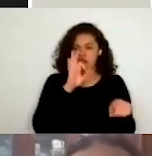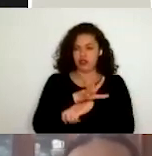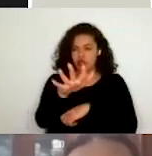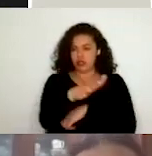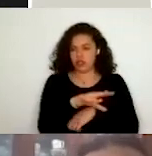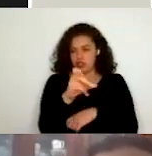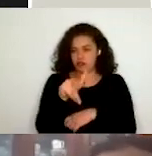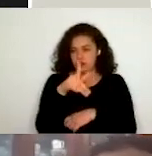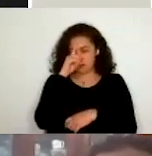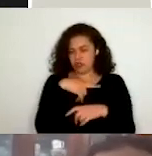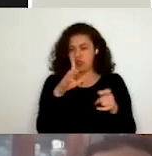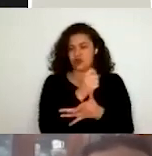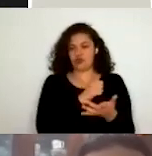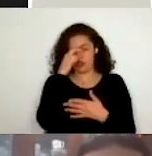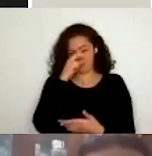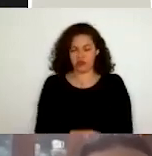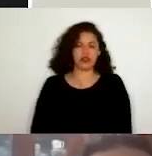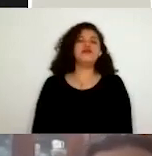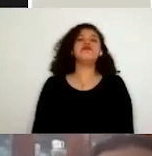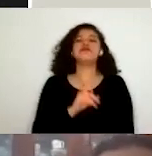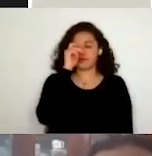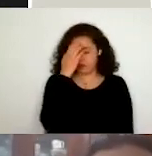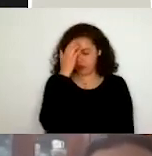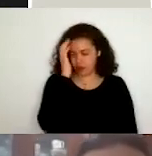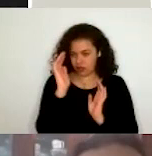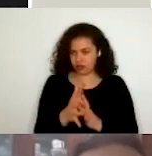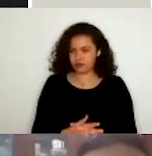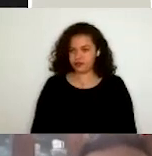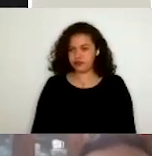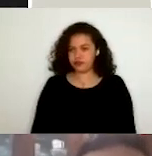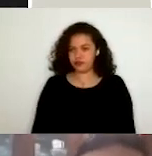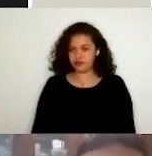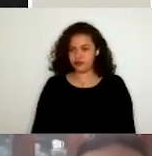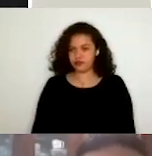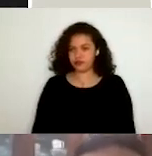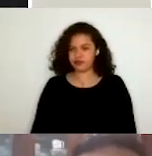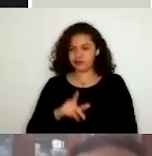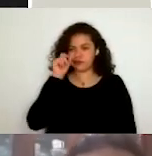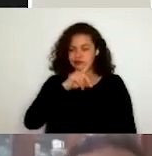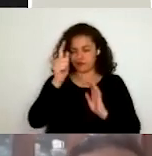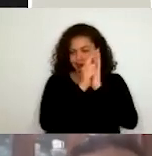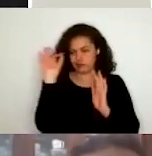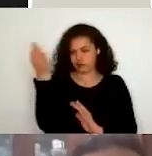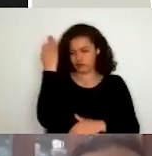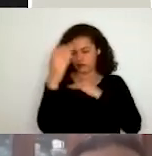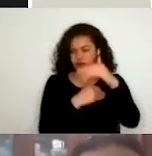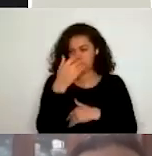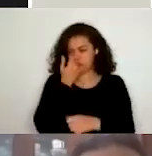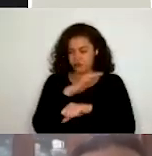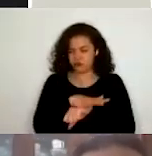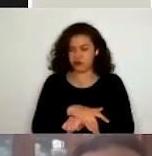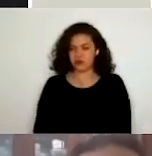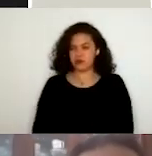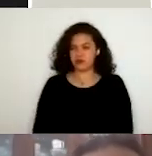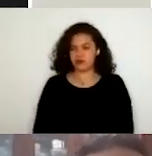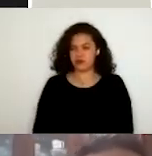Ciudad de México, también ya la conocemos. La Ley Federal de Procedimiento Administrativo, la Ley